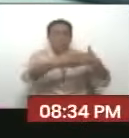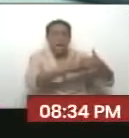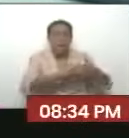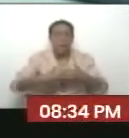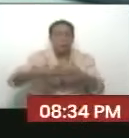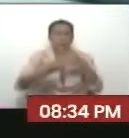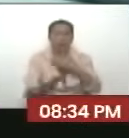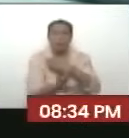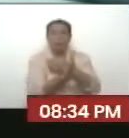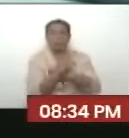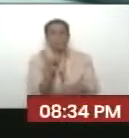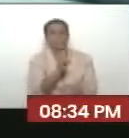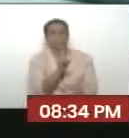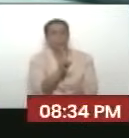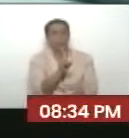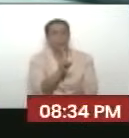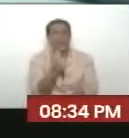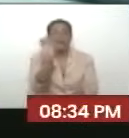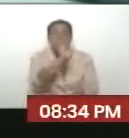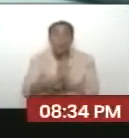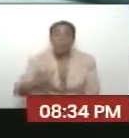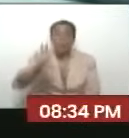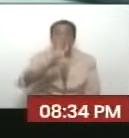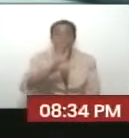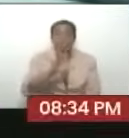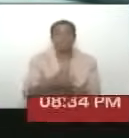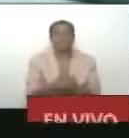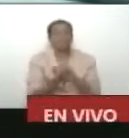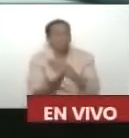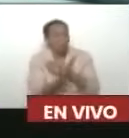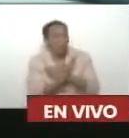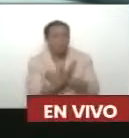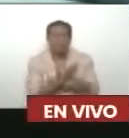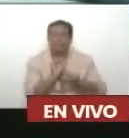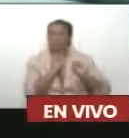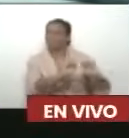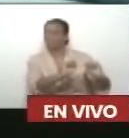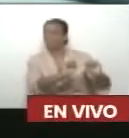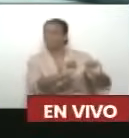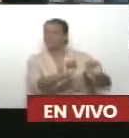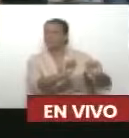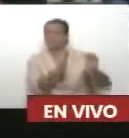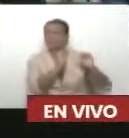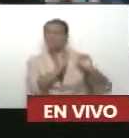Norteamérica contra Venezuela y de Europa. Condena total.